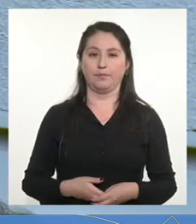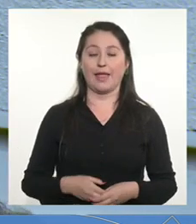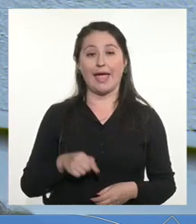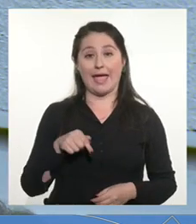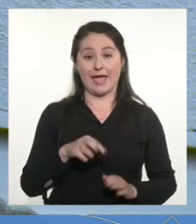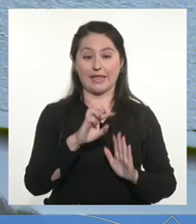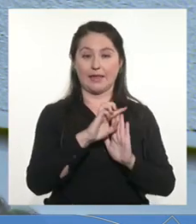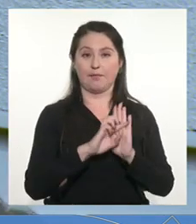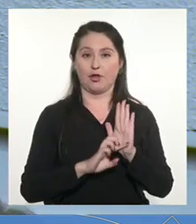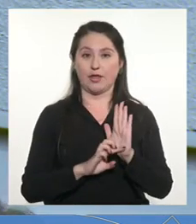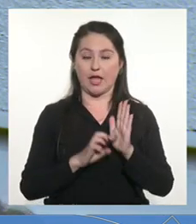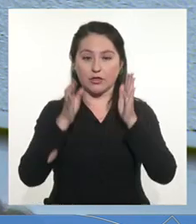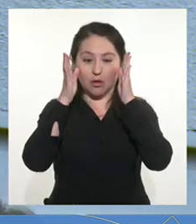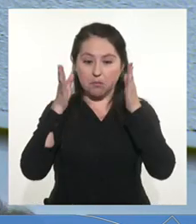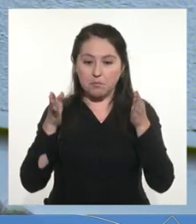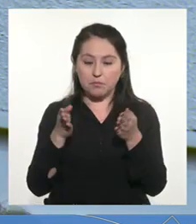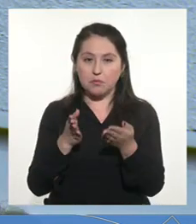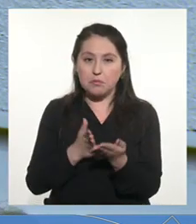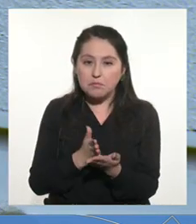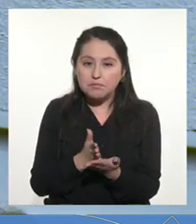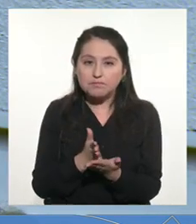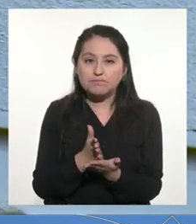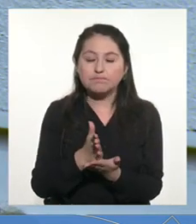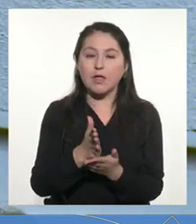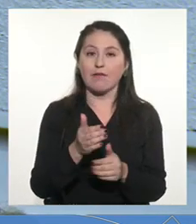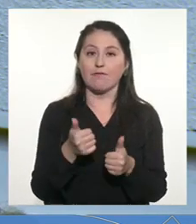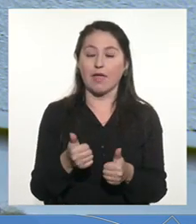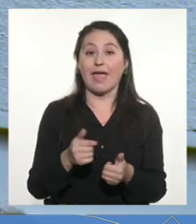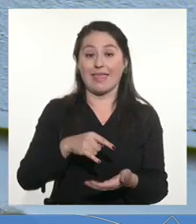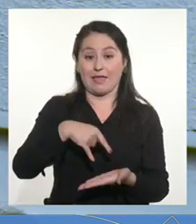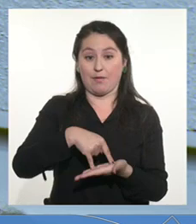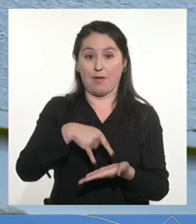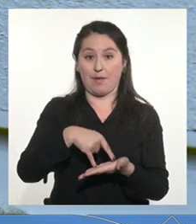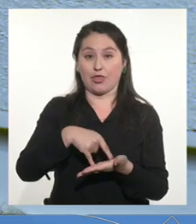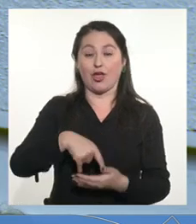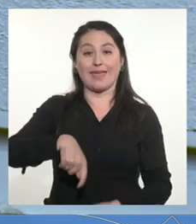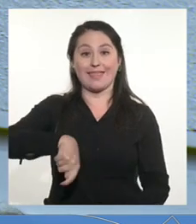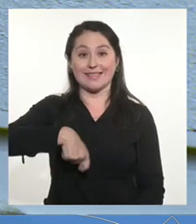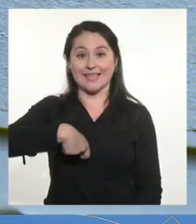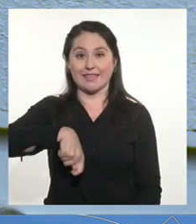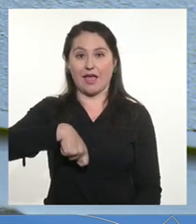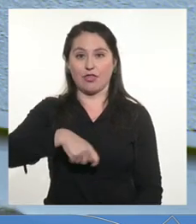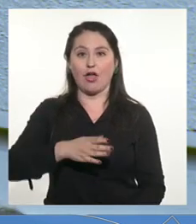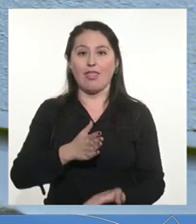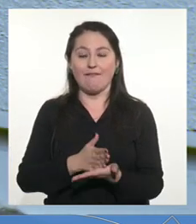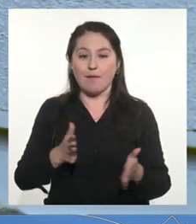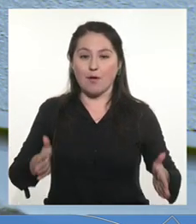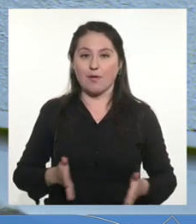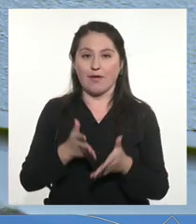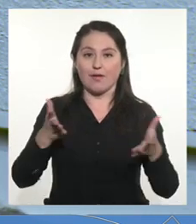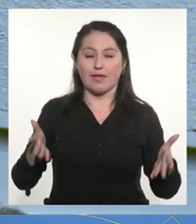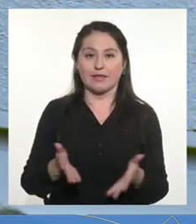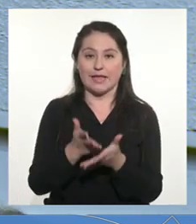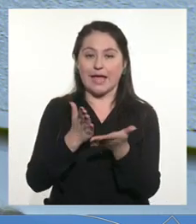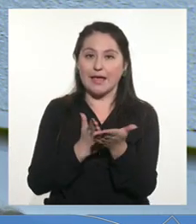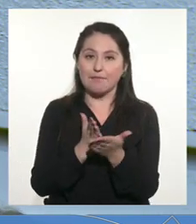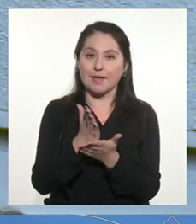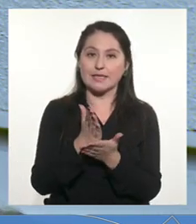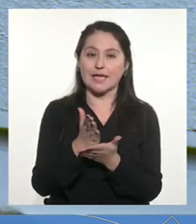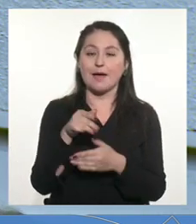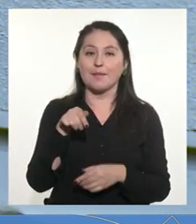proyecto va en la dirección correcta en el parlamento y desde el senado podemos promover las iniciativas para que esta digitalización